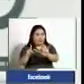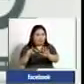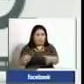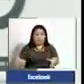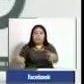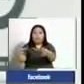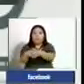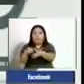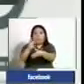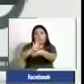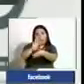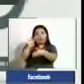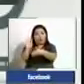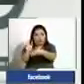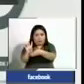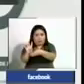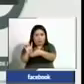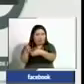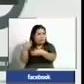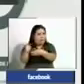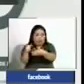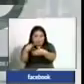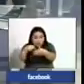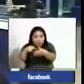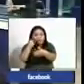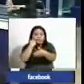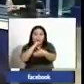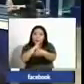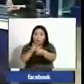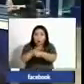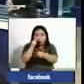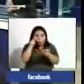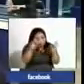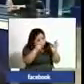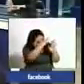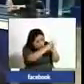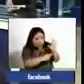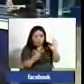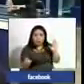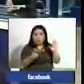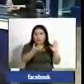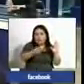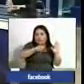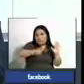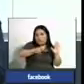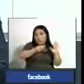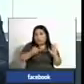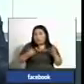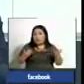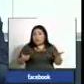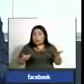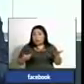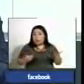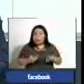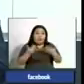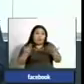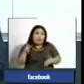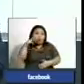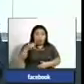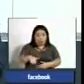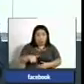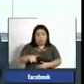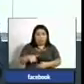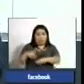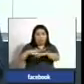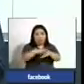son 44. Según este dato estadístico, ahí tiene usted la actualización de la información que está pues publicando en este